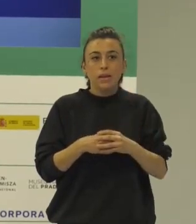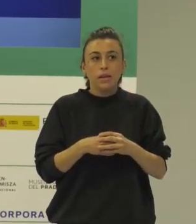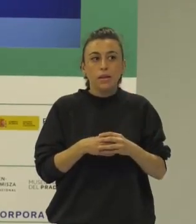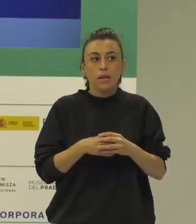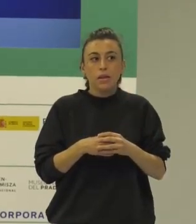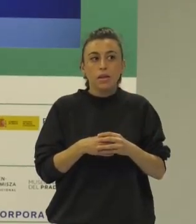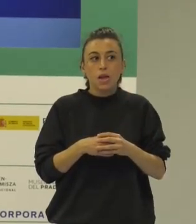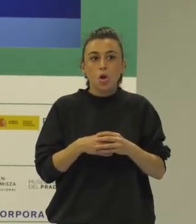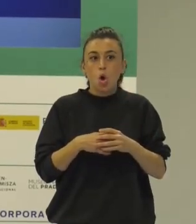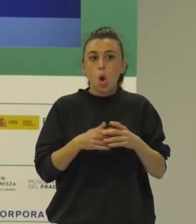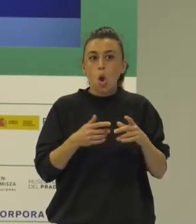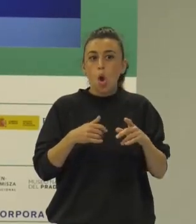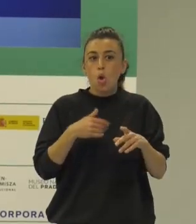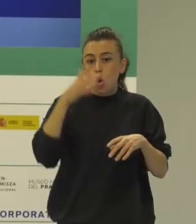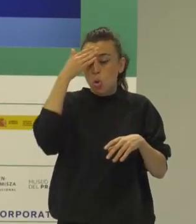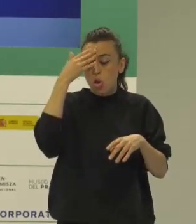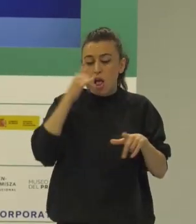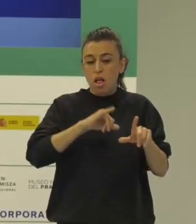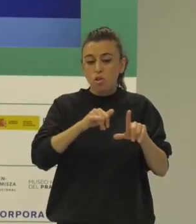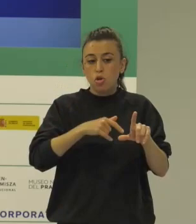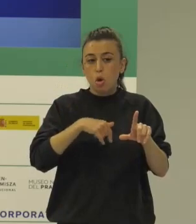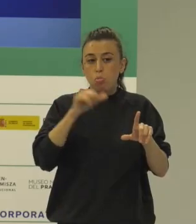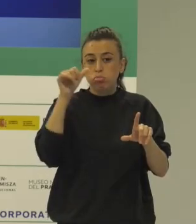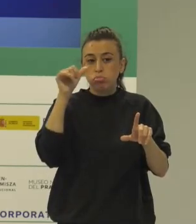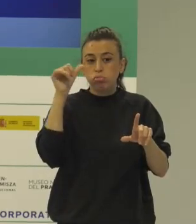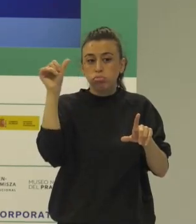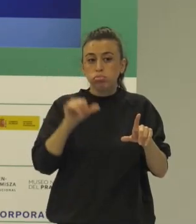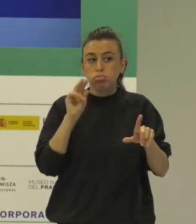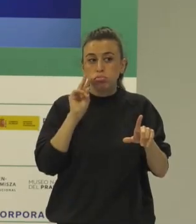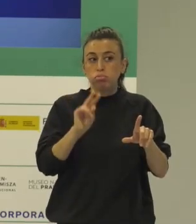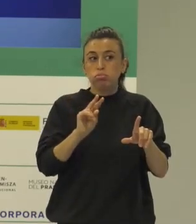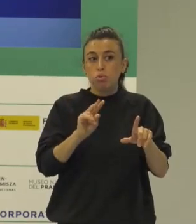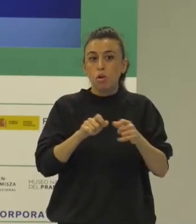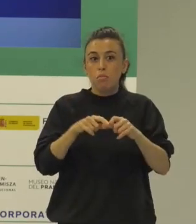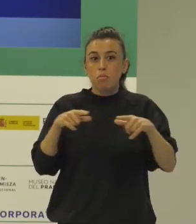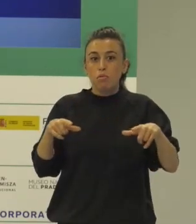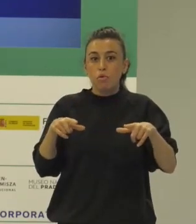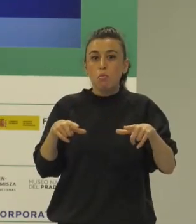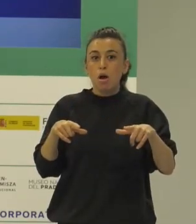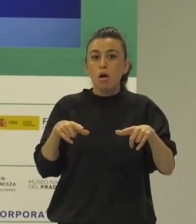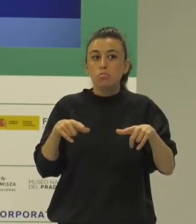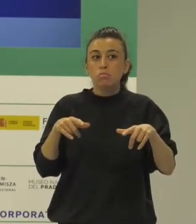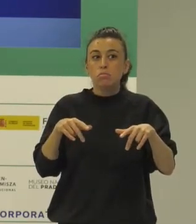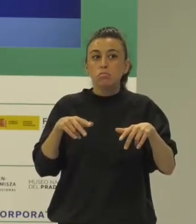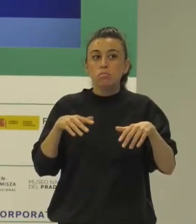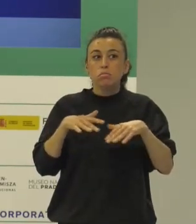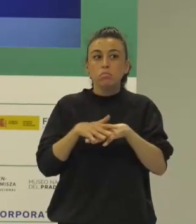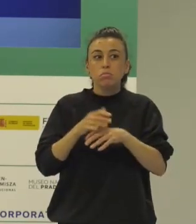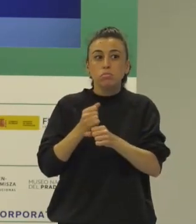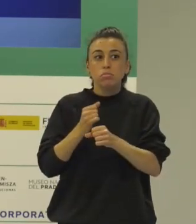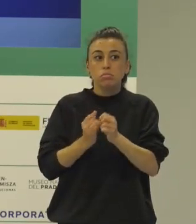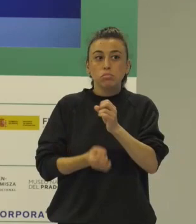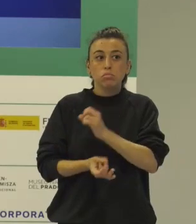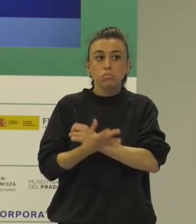Siguiendo un tutorial de YouTube, logramos construir una plataforma en WordPress, que fue una reacción realmente